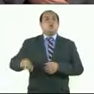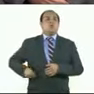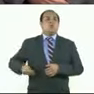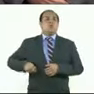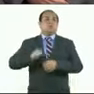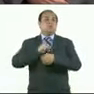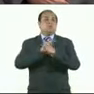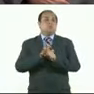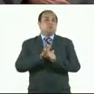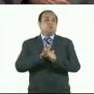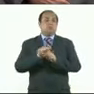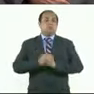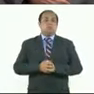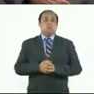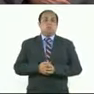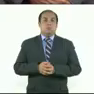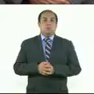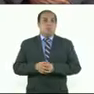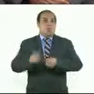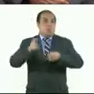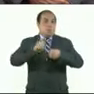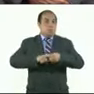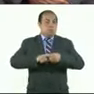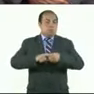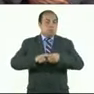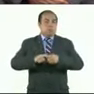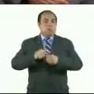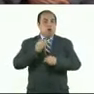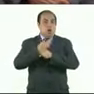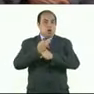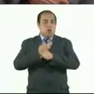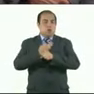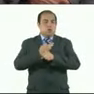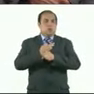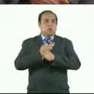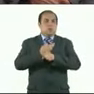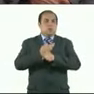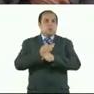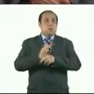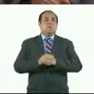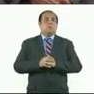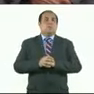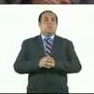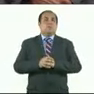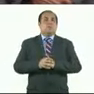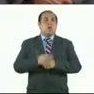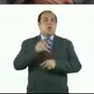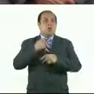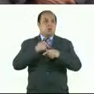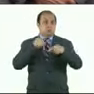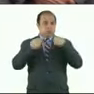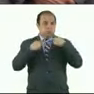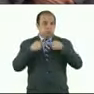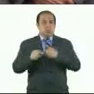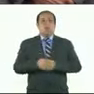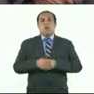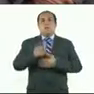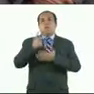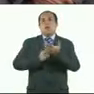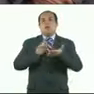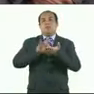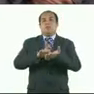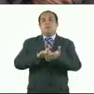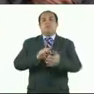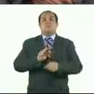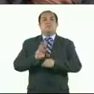Esto adicional a lo que se está comentando del programa de apoyo para el bienestar de niñas y niños, hijos